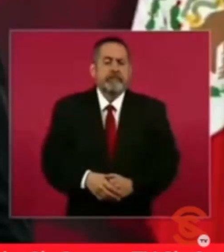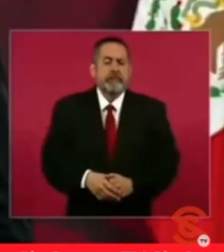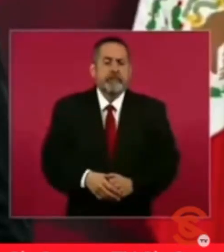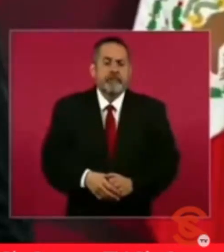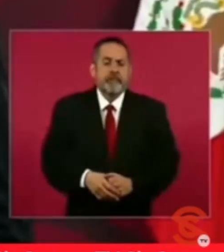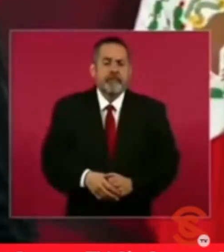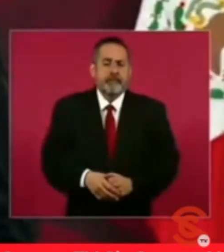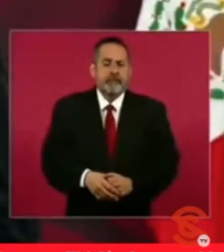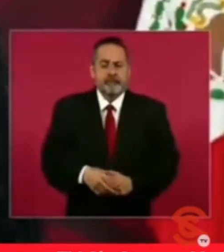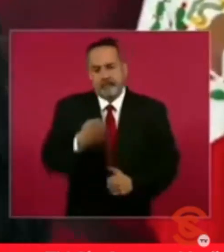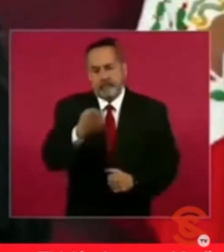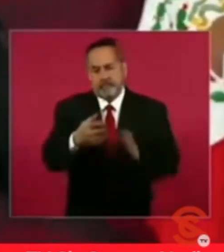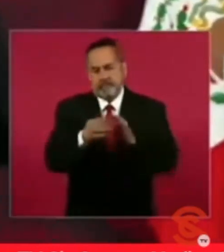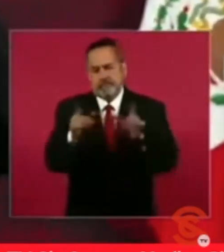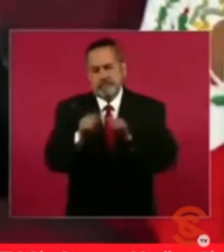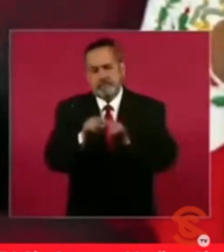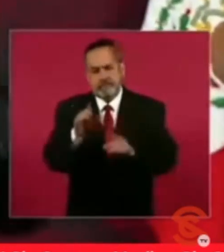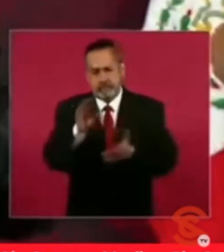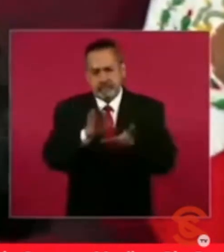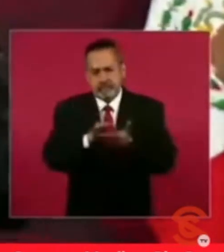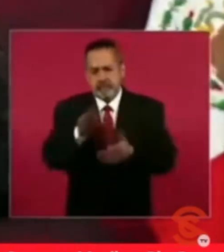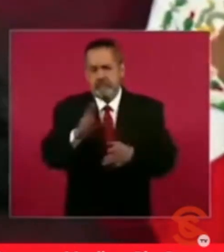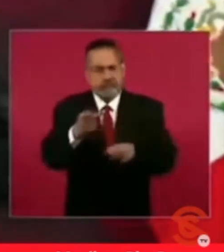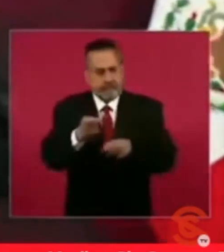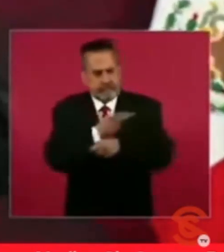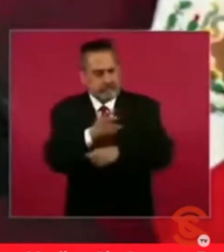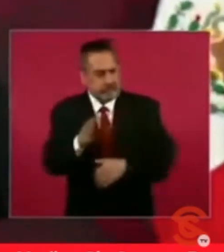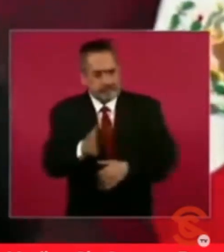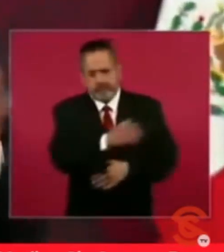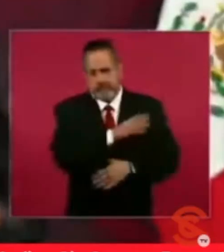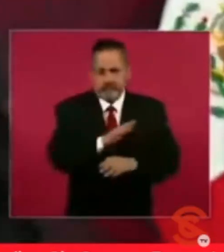Eso es lo que puedo decir. Ya pasó.